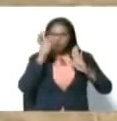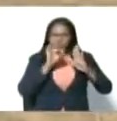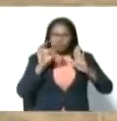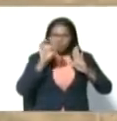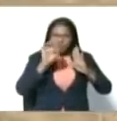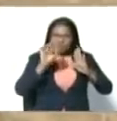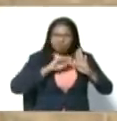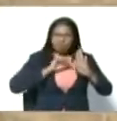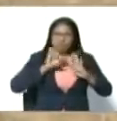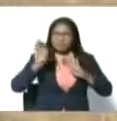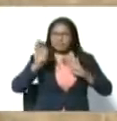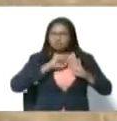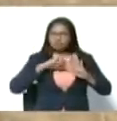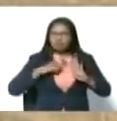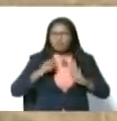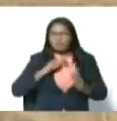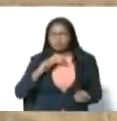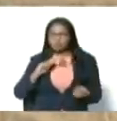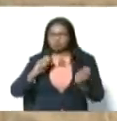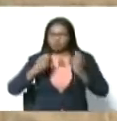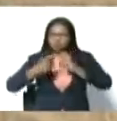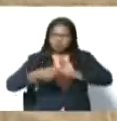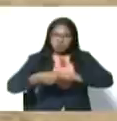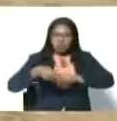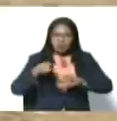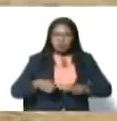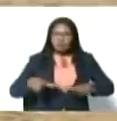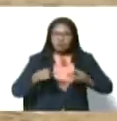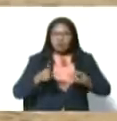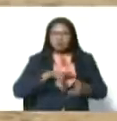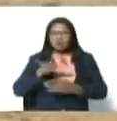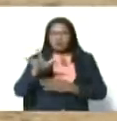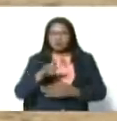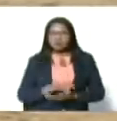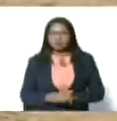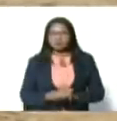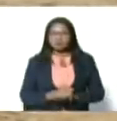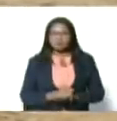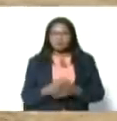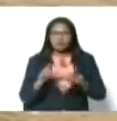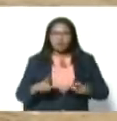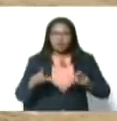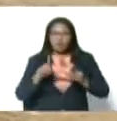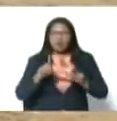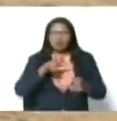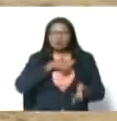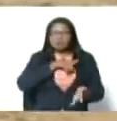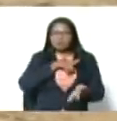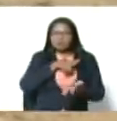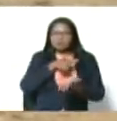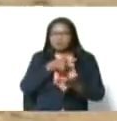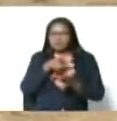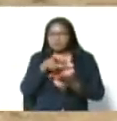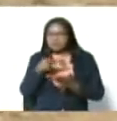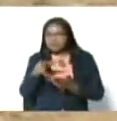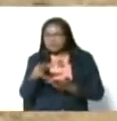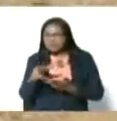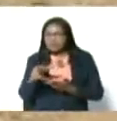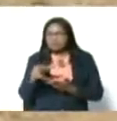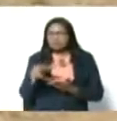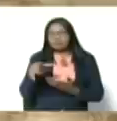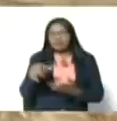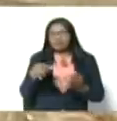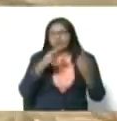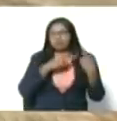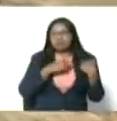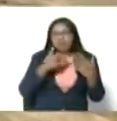de nuestro país, vamos a transformar en esta base aérea en una plataforma de aterrizaje de aeronaves de carga,